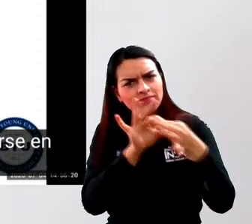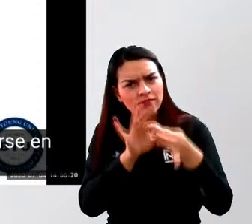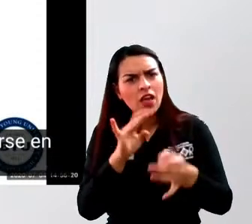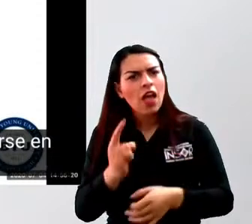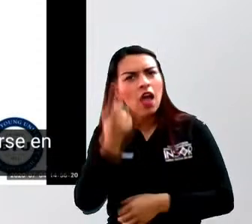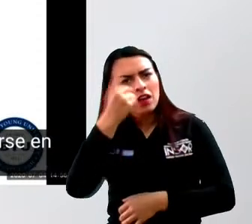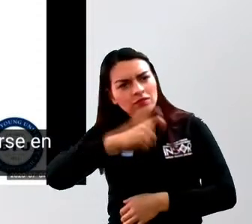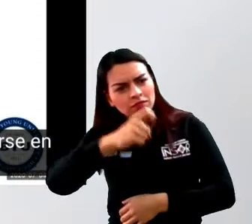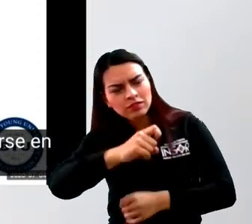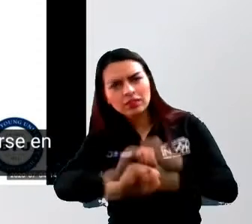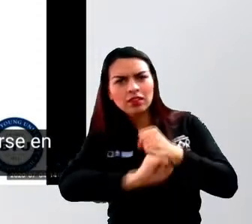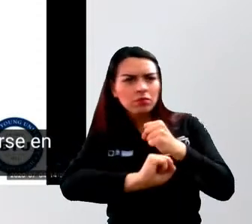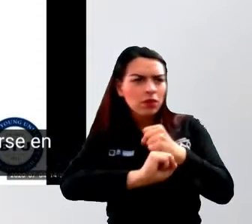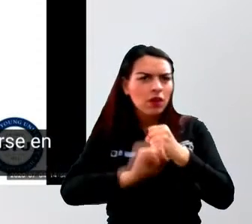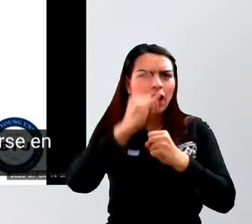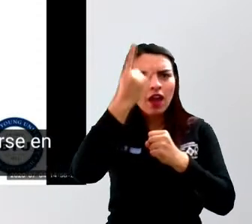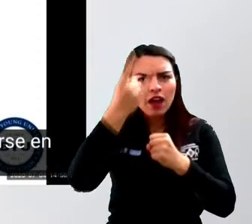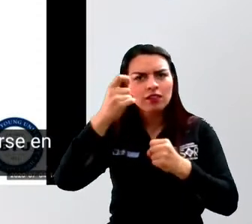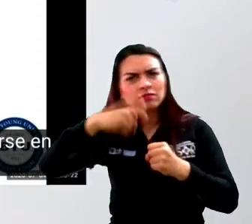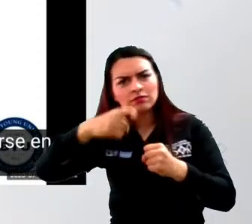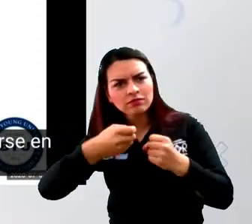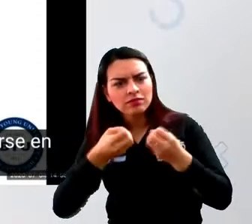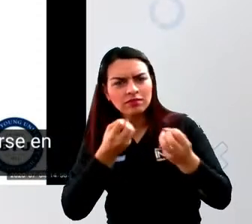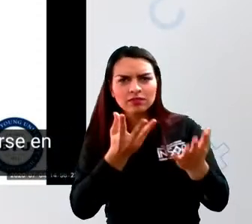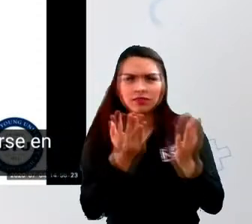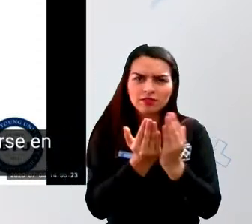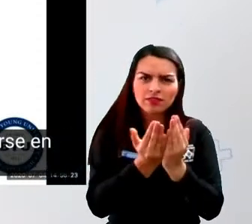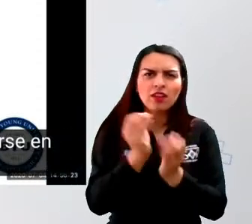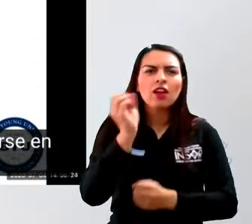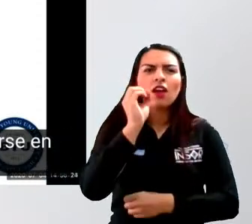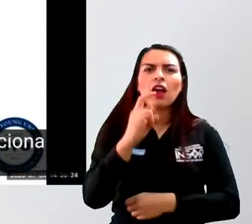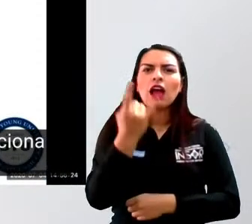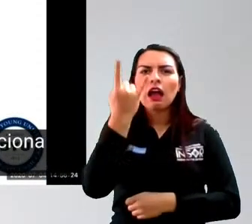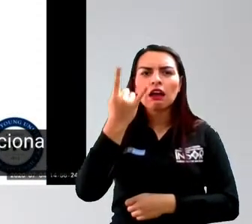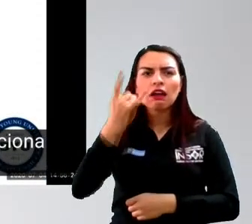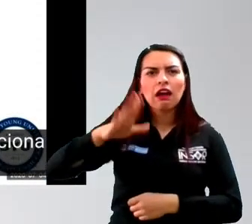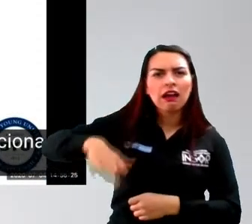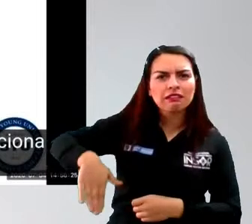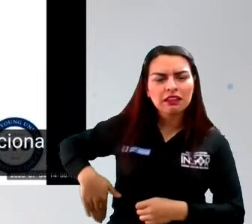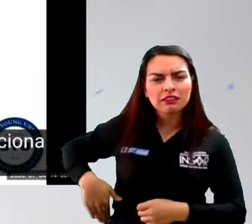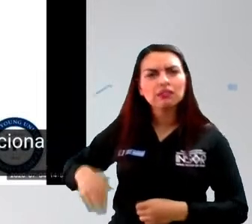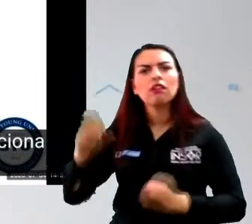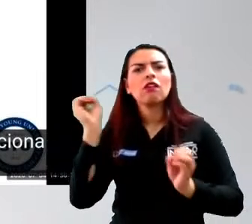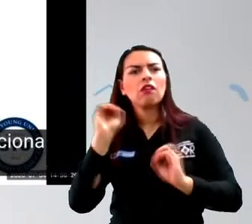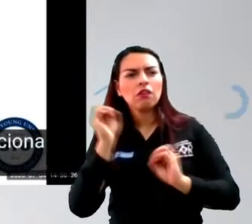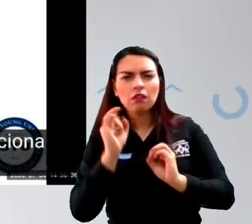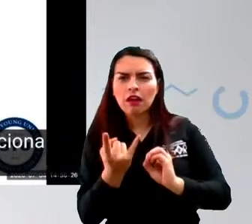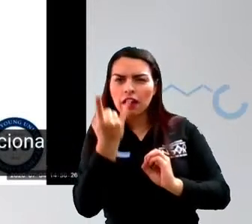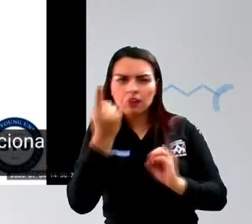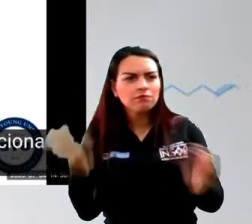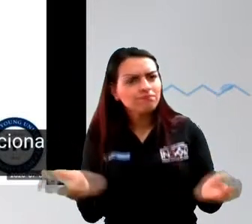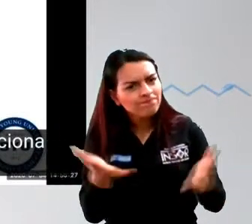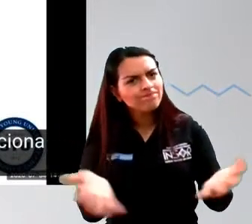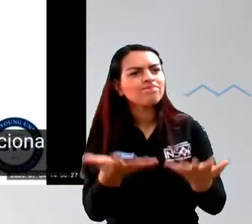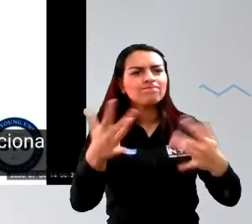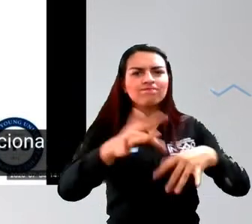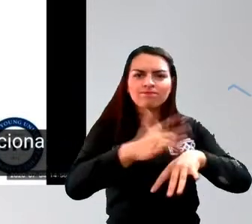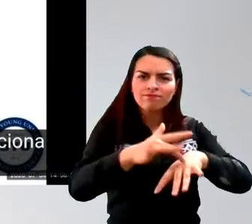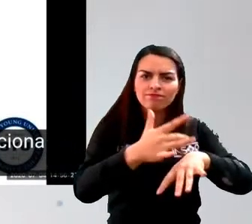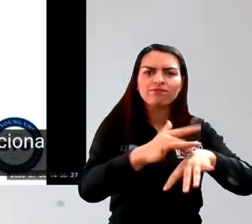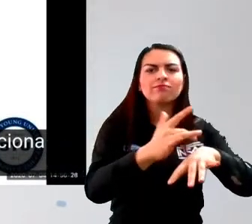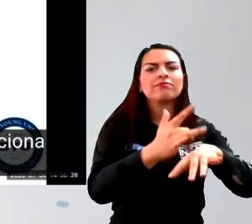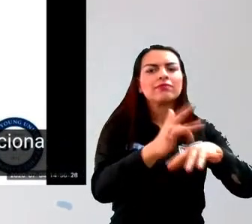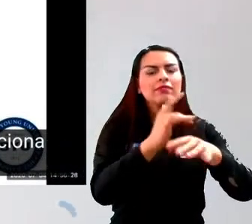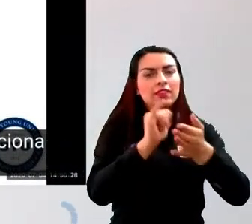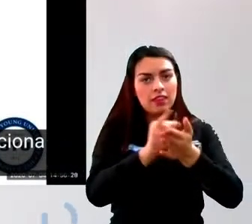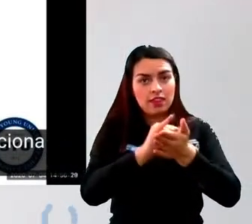para estudiar o si comienzan a retrasarse en las cosas. Les brinda aliento. Por lo tanto, este